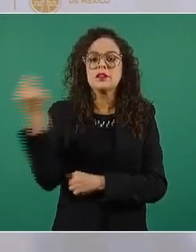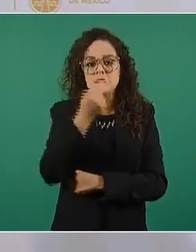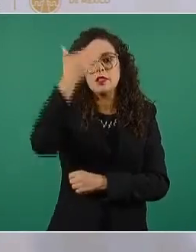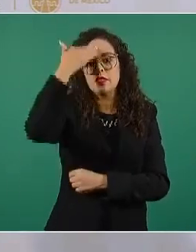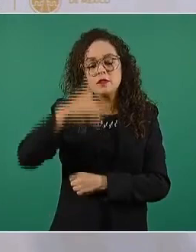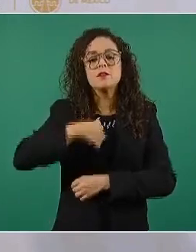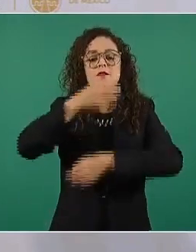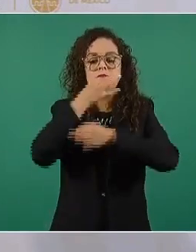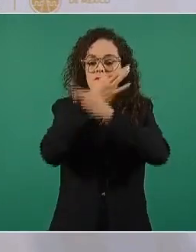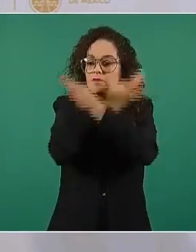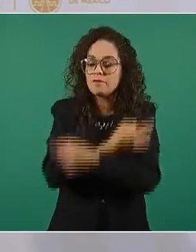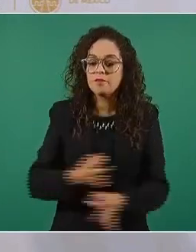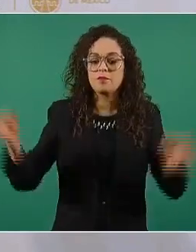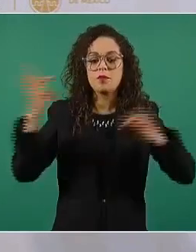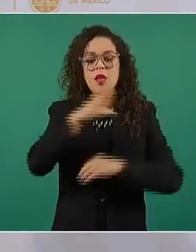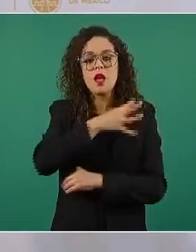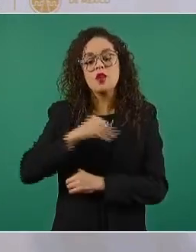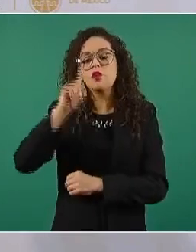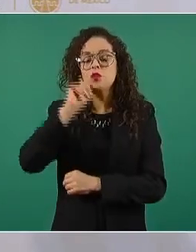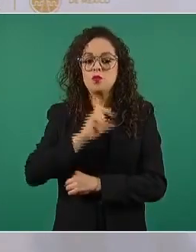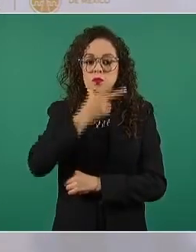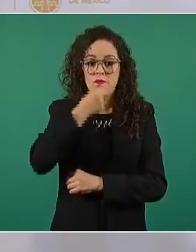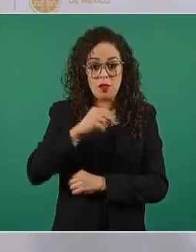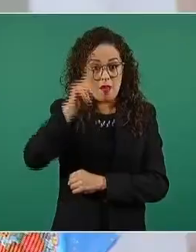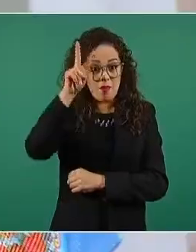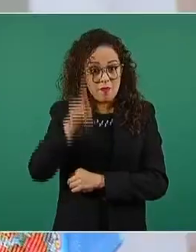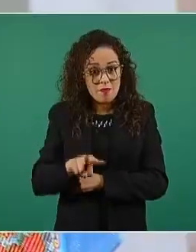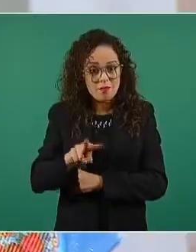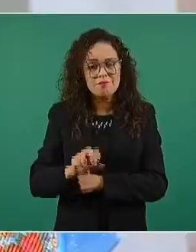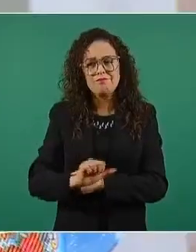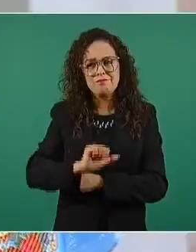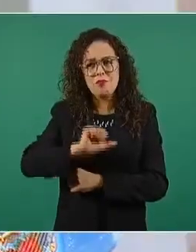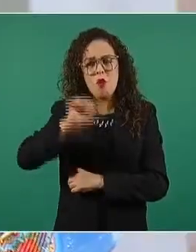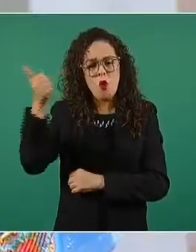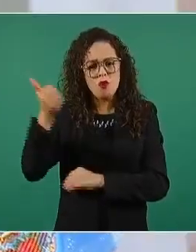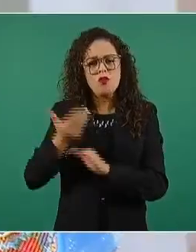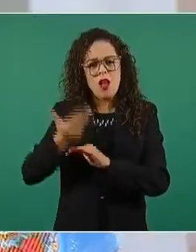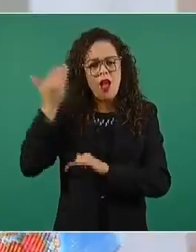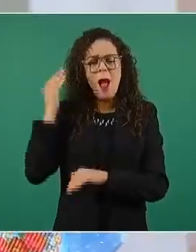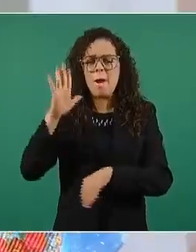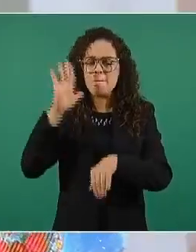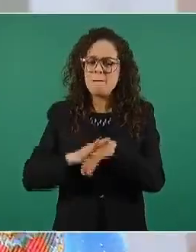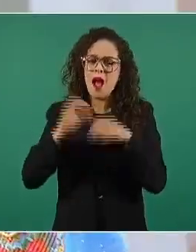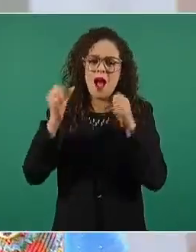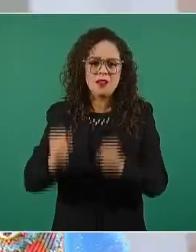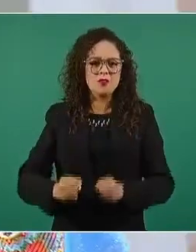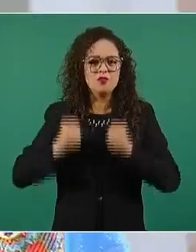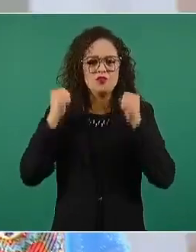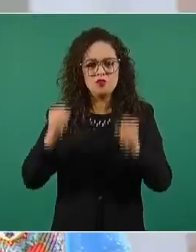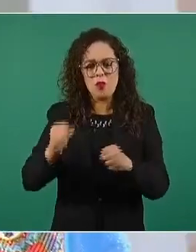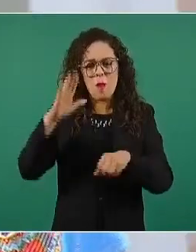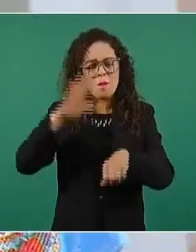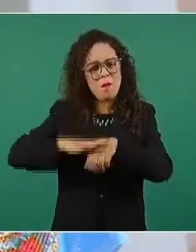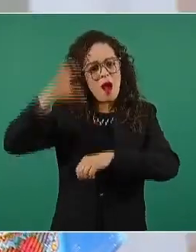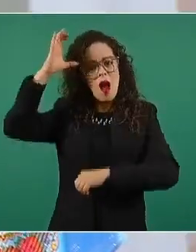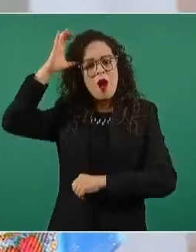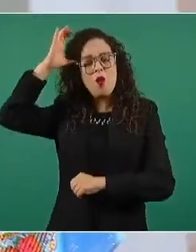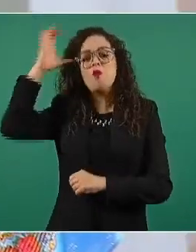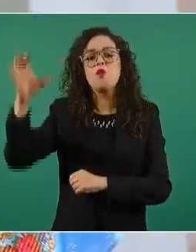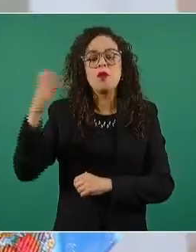hijos e hijas que hemos pasado por retos mucho más grandes, dolores mucho más fuertes, pero